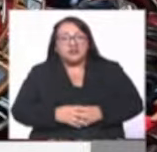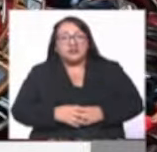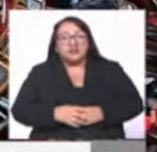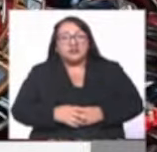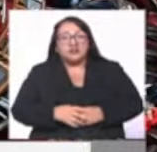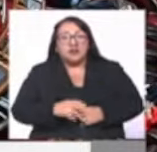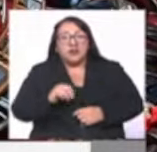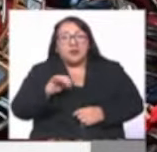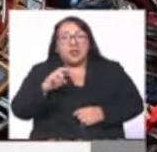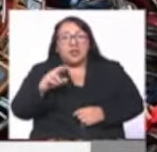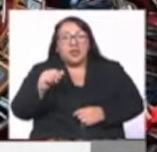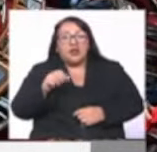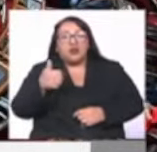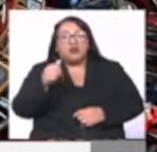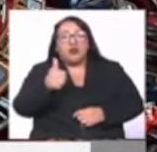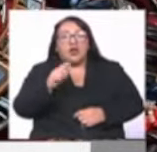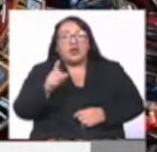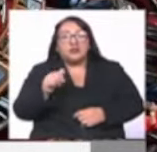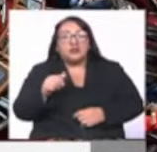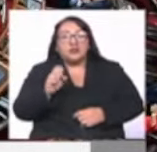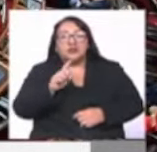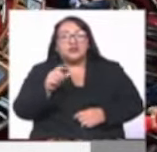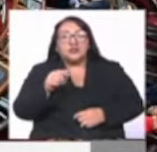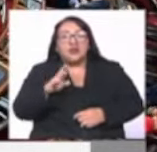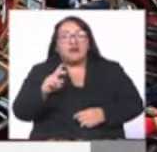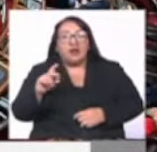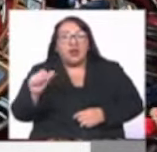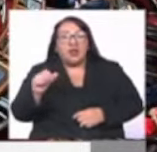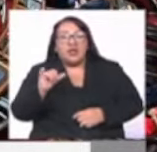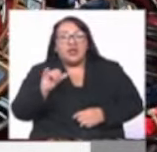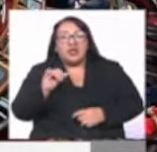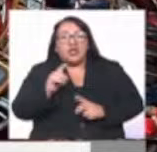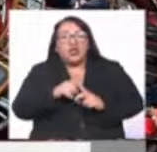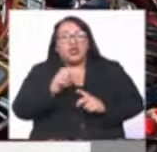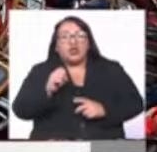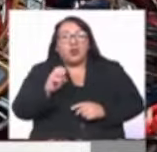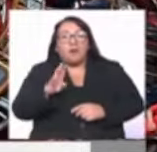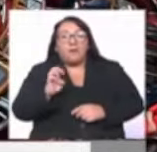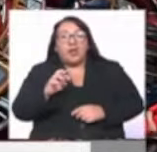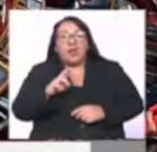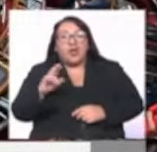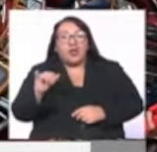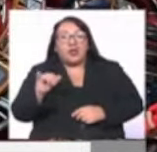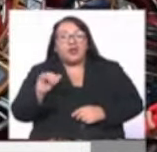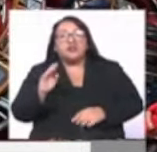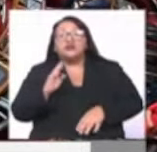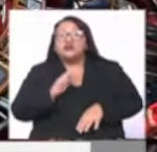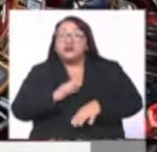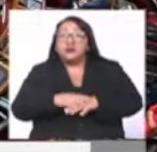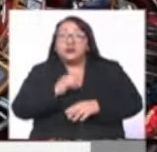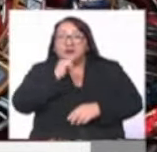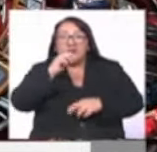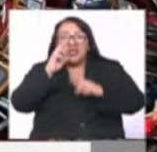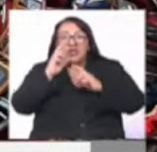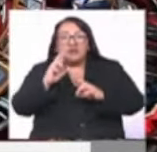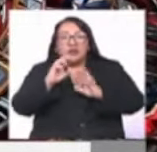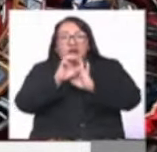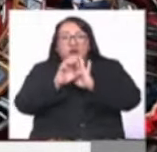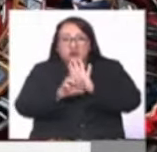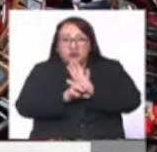Humberto de la Asa María Zavala y Guillermo thornberry por una presunta infracción a